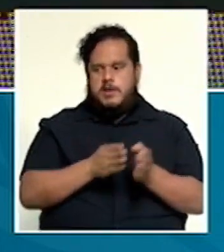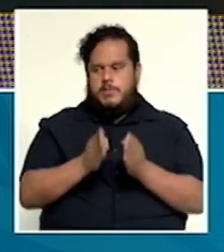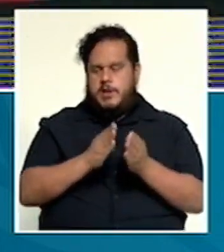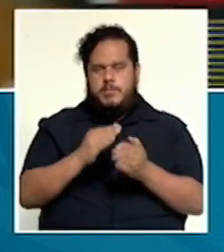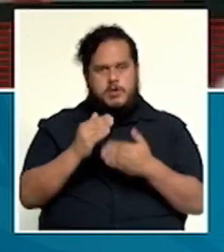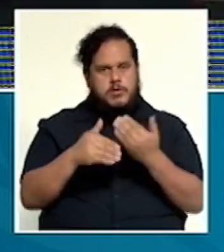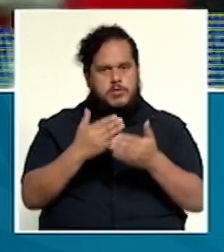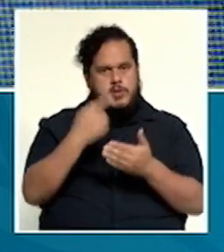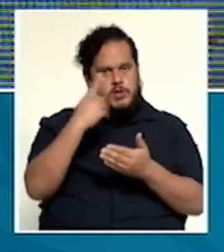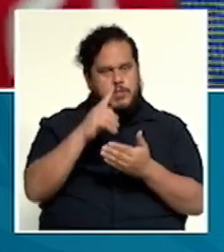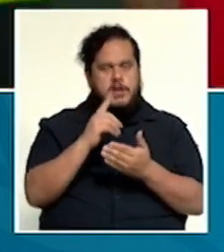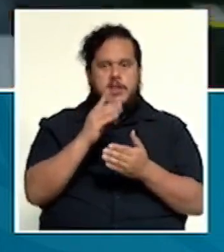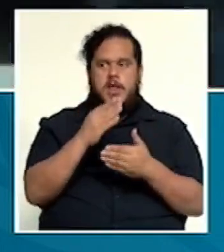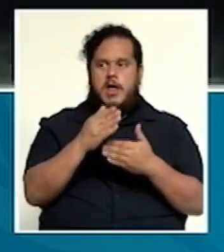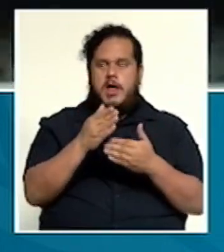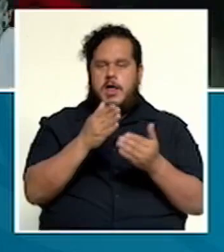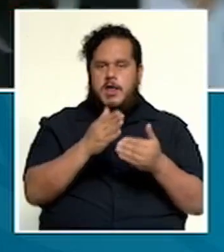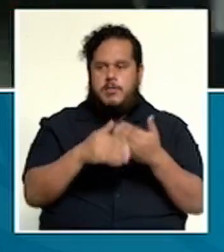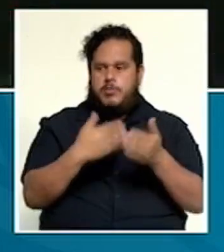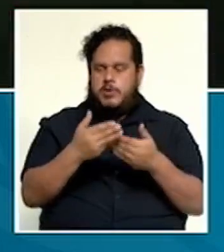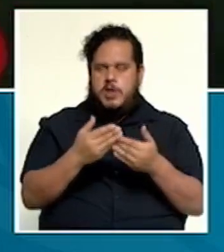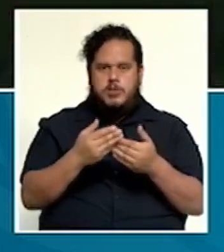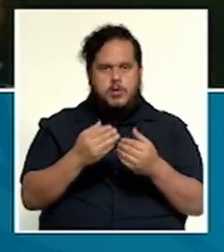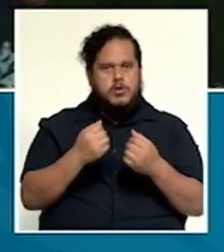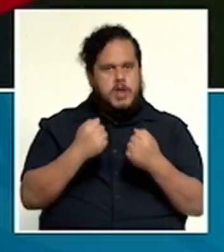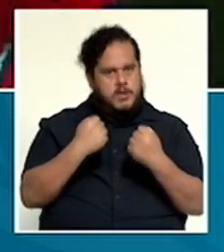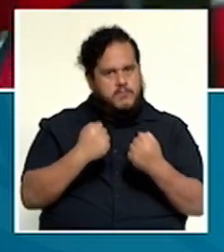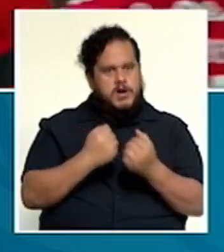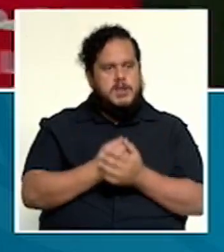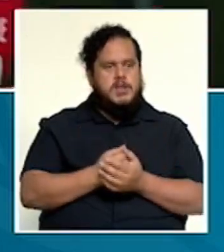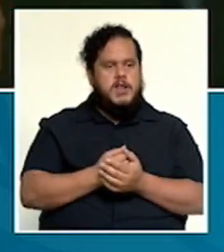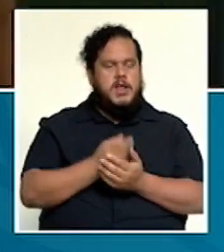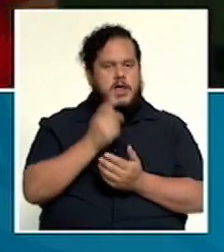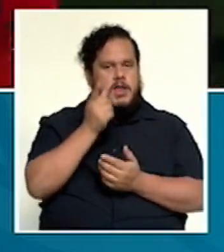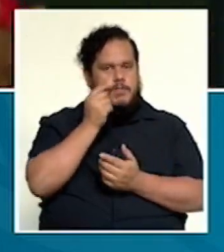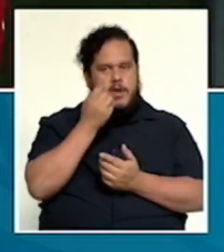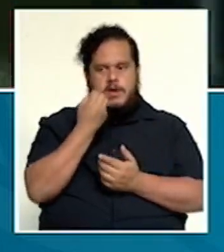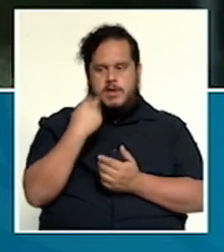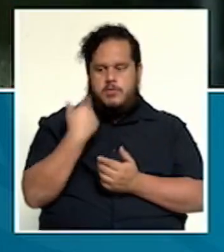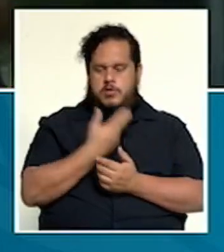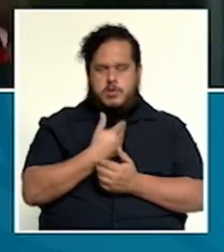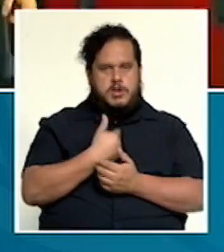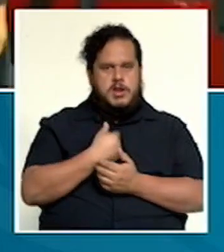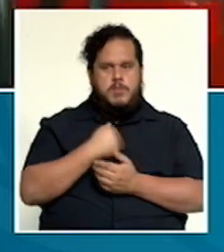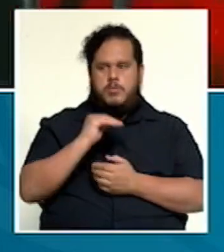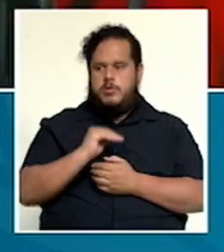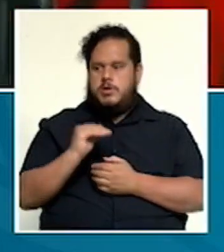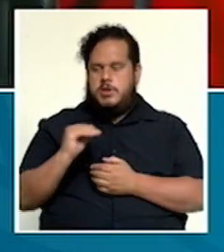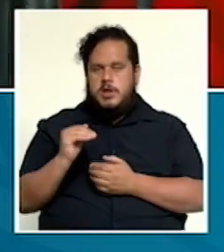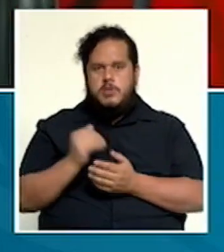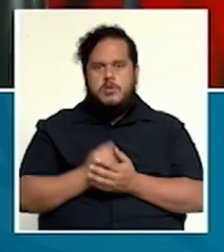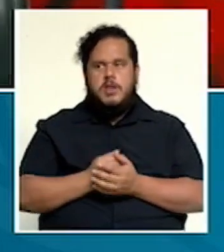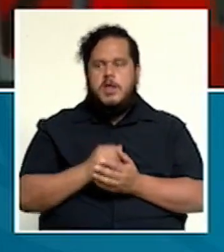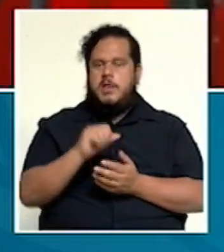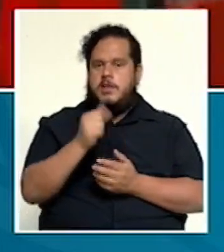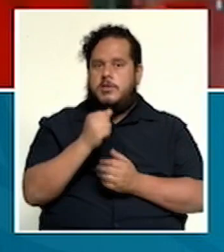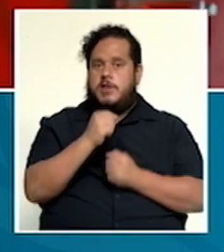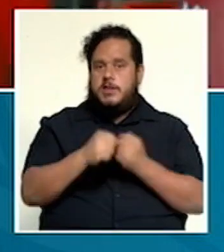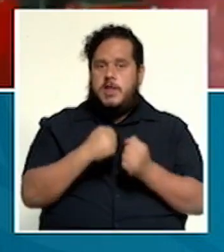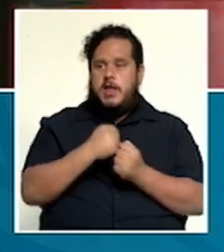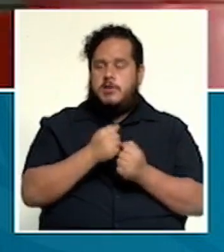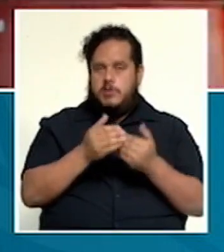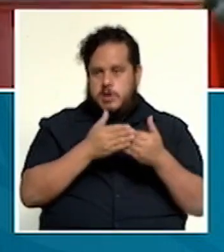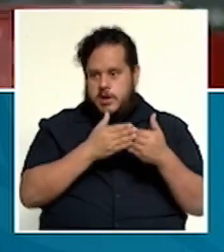procesos para que sean procesos robustos a futuro. Y recordar que nosotros tenemos niños desde de los 10 años